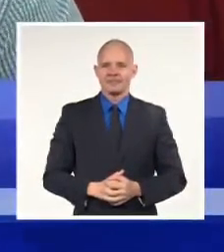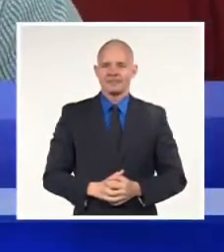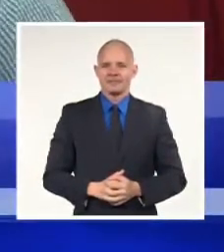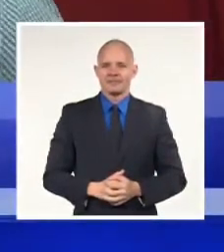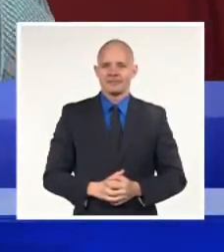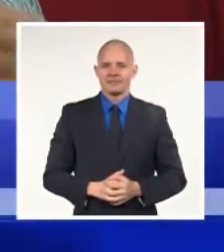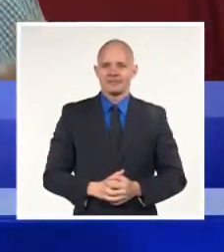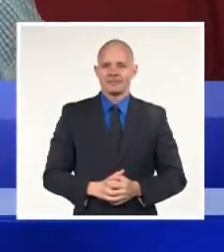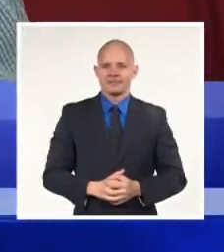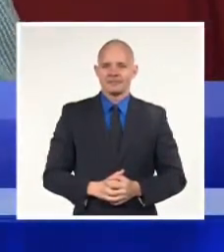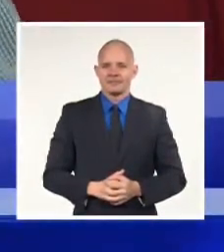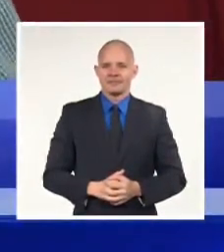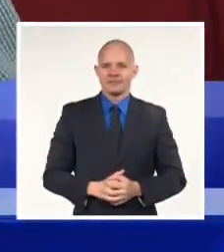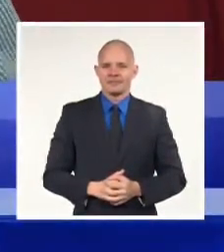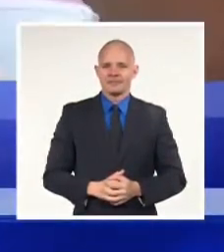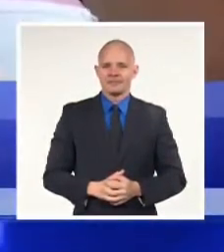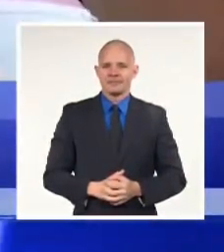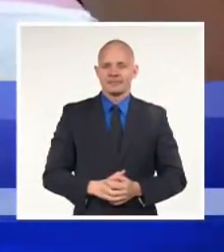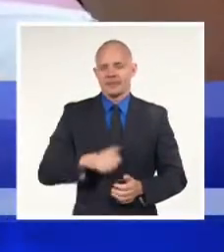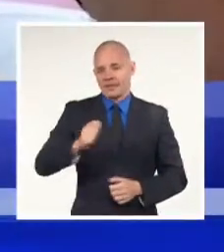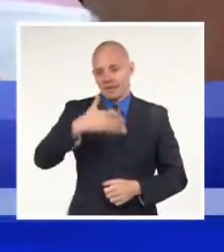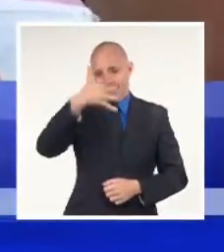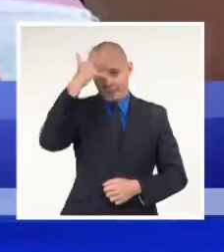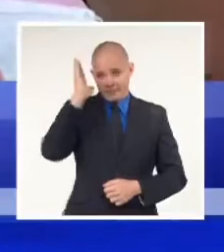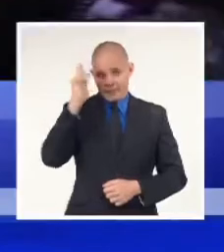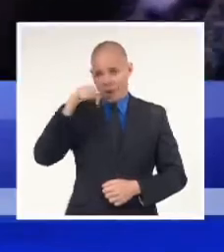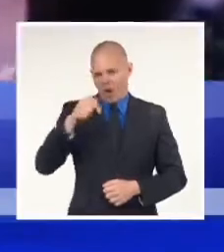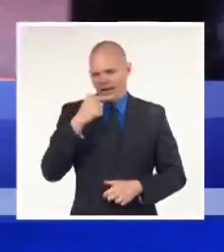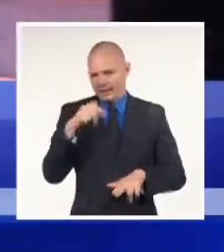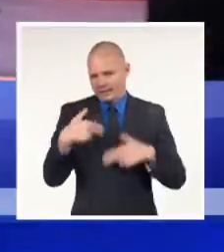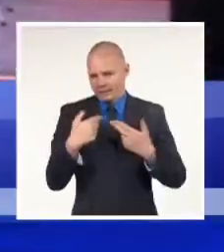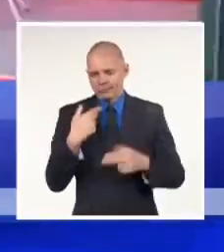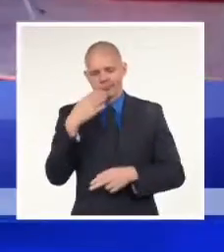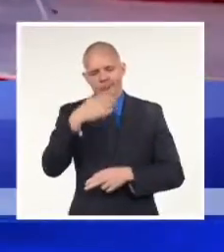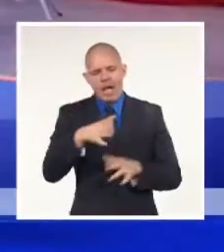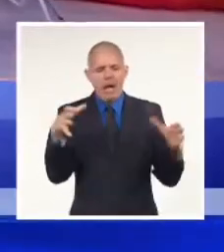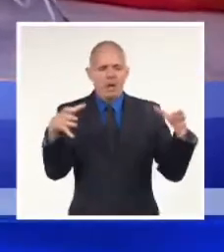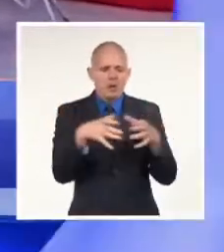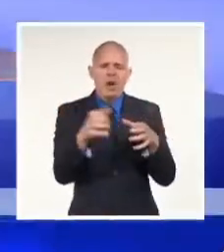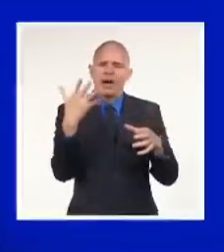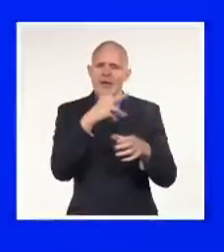Presidió Díaz-Canel intercambio con autoridades de Cienfuegos y Villa Clara.